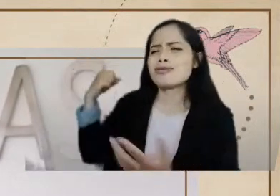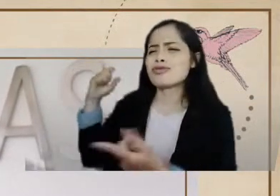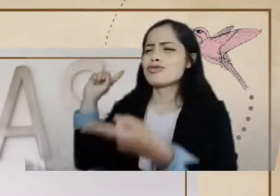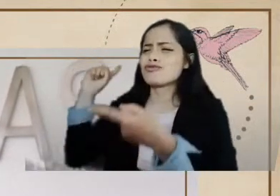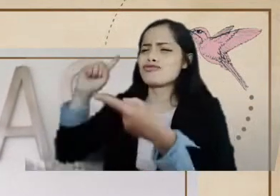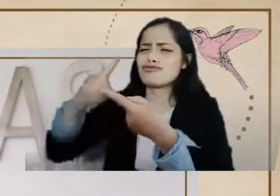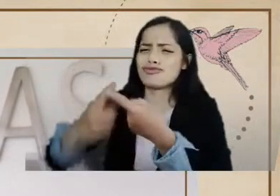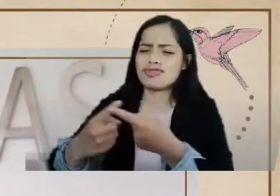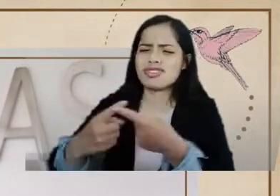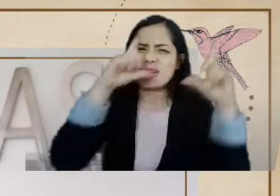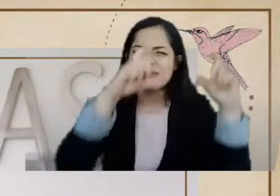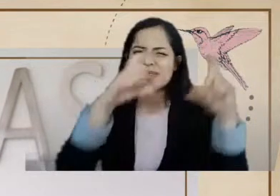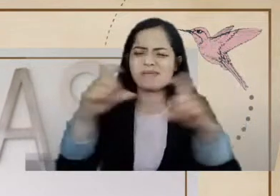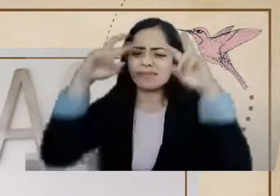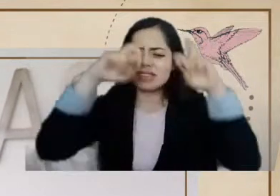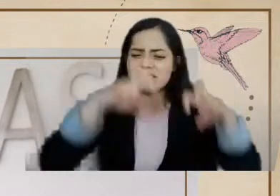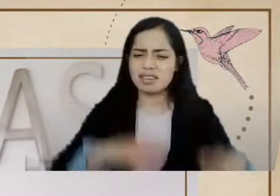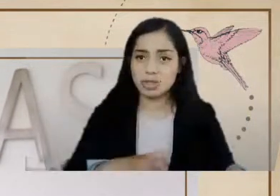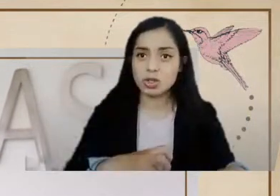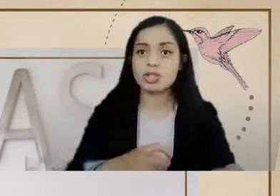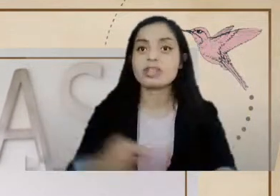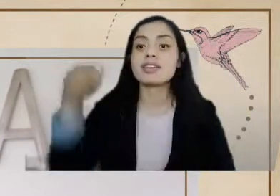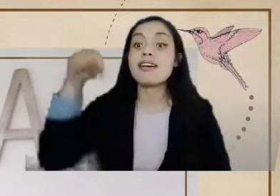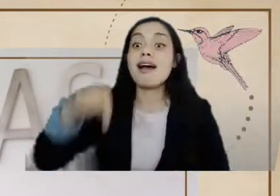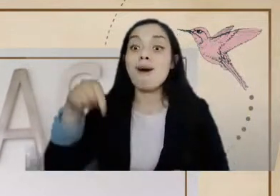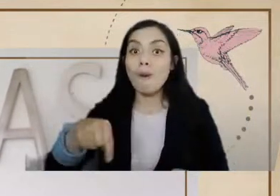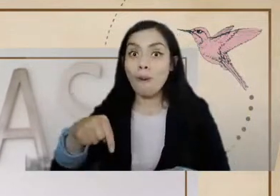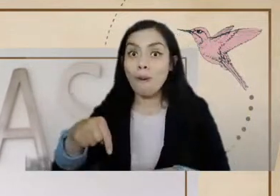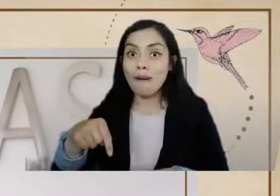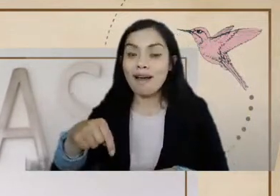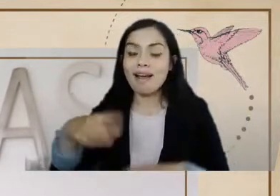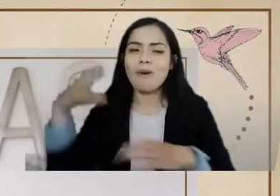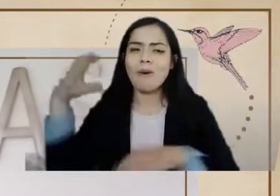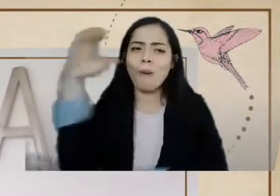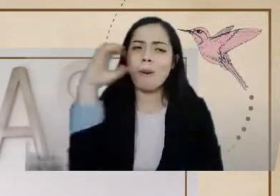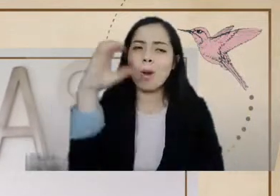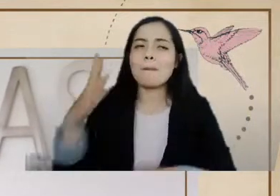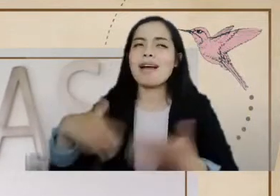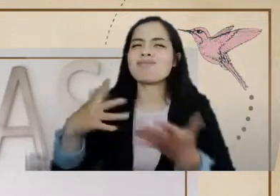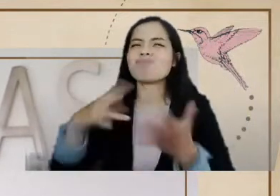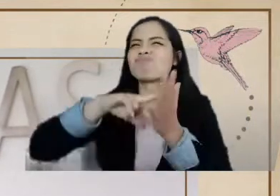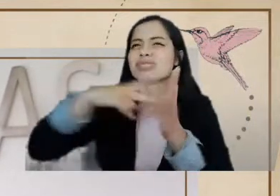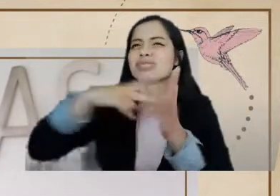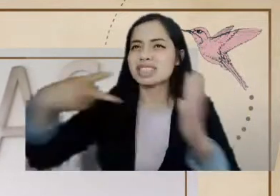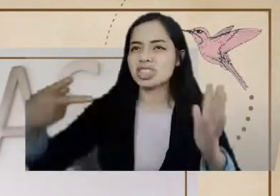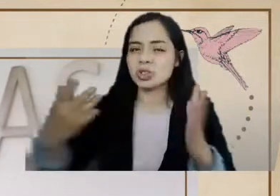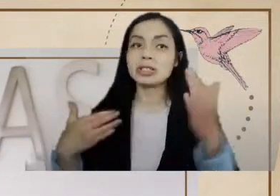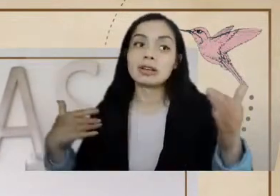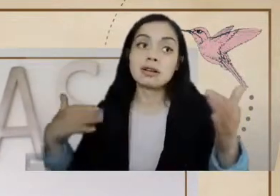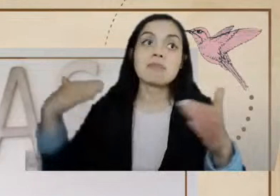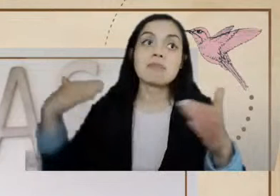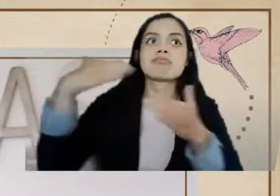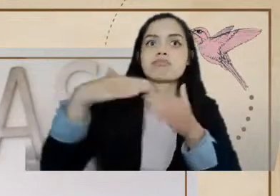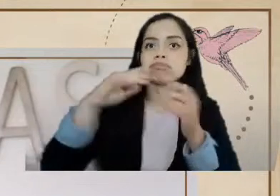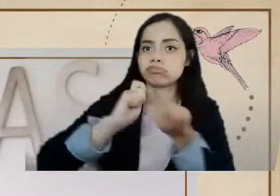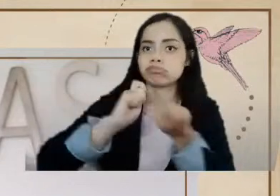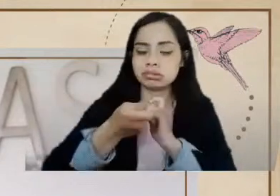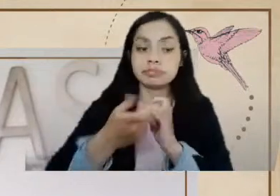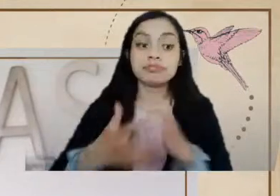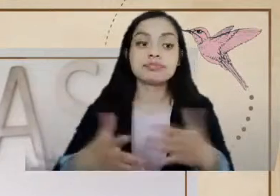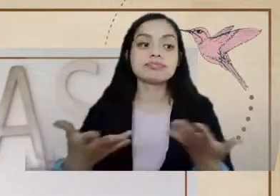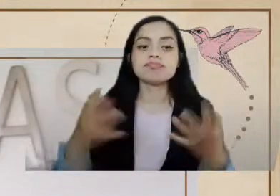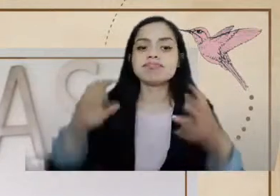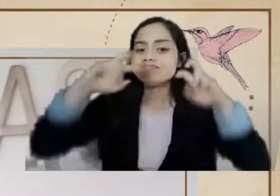científicos colombianos actualmente, para así entender qué le ha pasado a nuestras aves y a nuestros ecosistemas en ese tiempo, información que nos